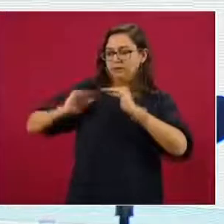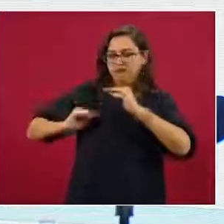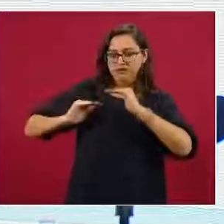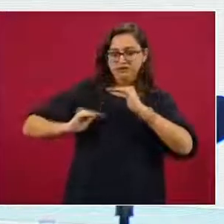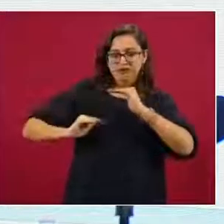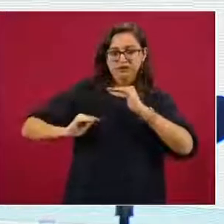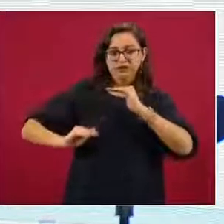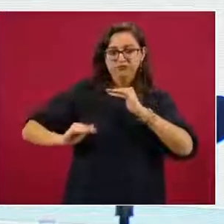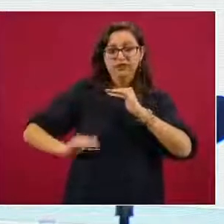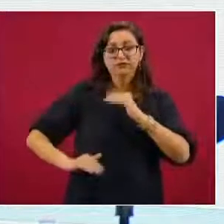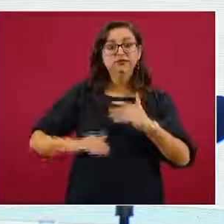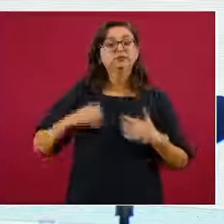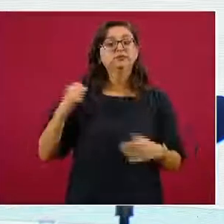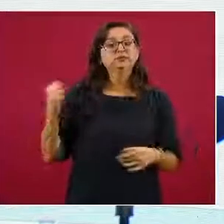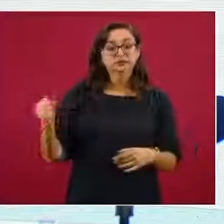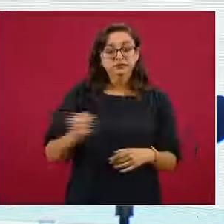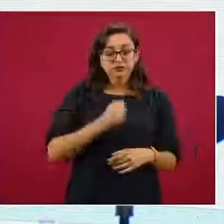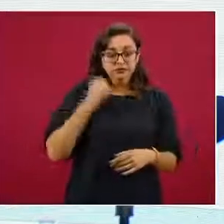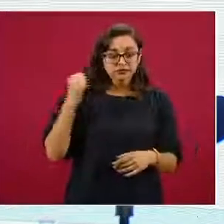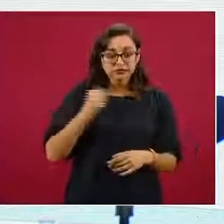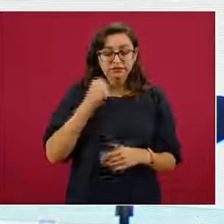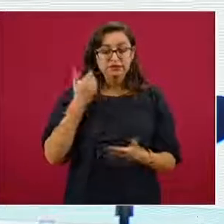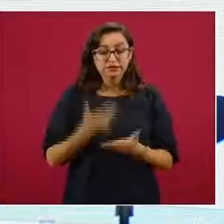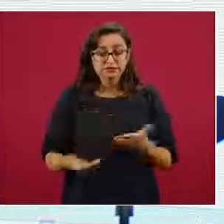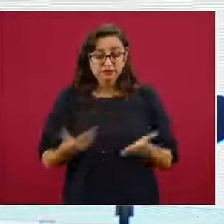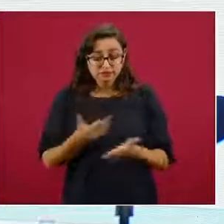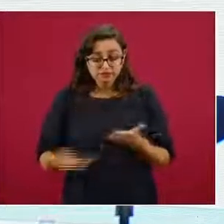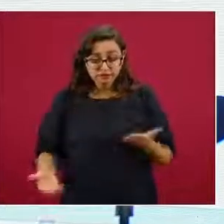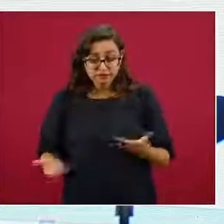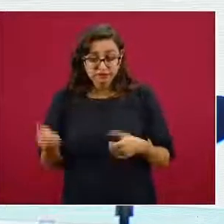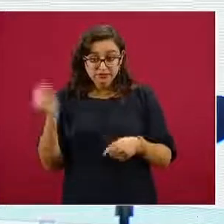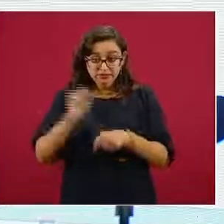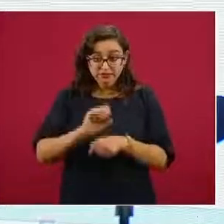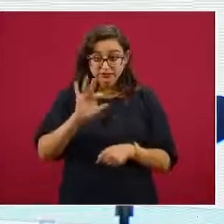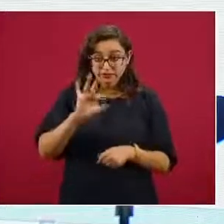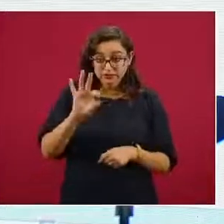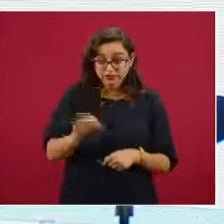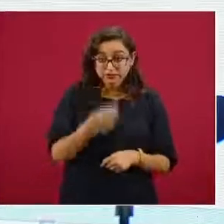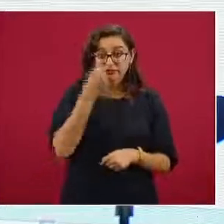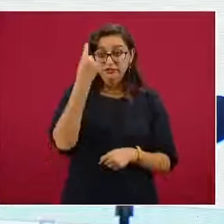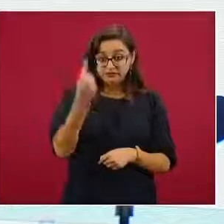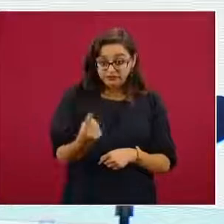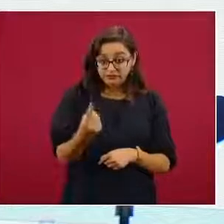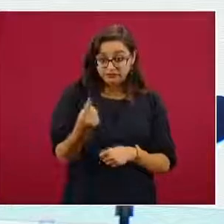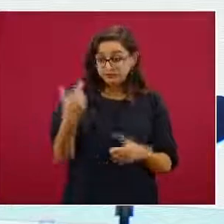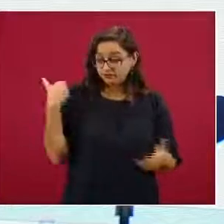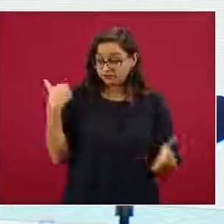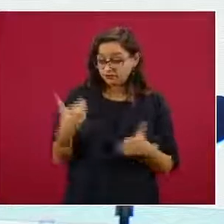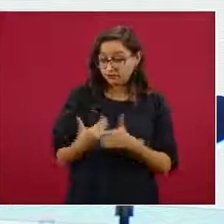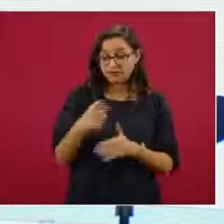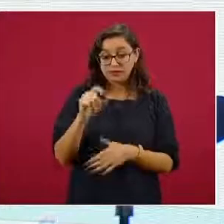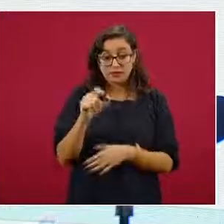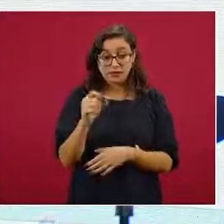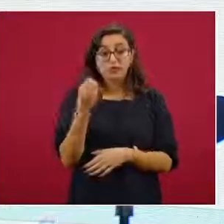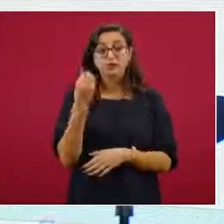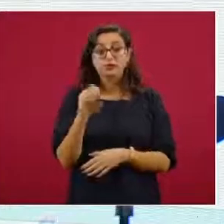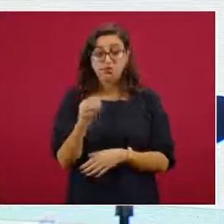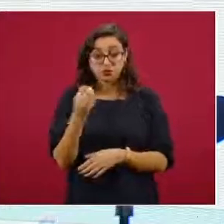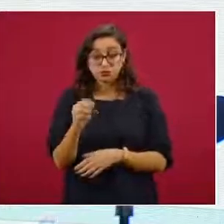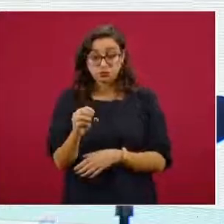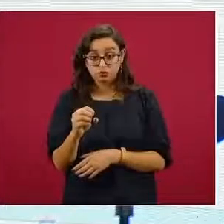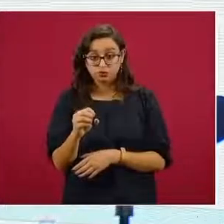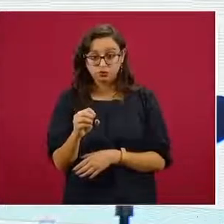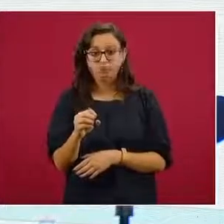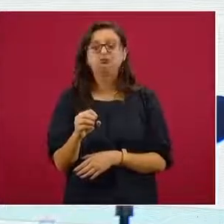etcétera. Afortunadamente, hasta el momento, hasta la semana 41, con los datos hasta el 20 de octubre, tenemos